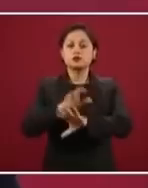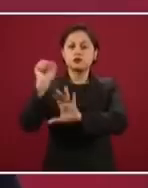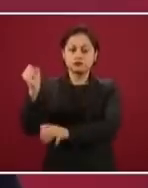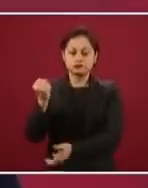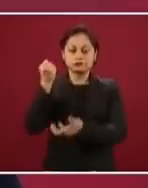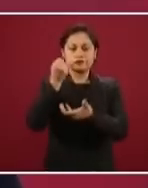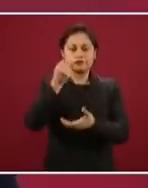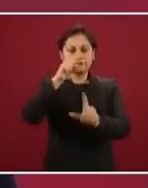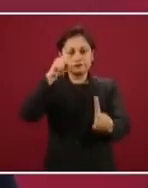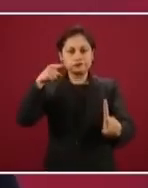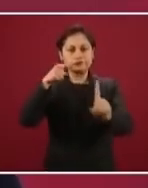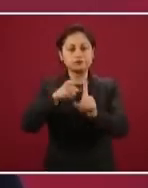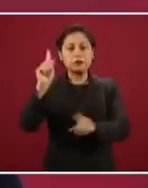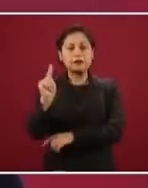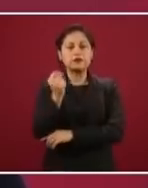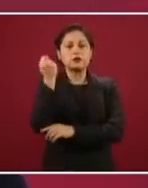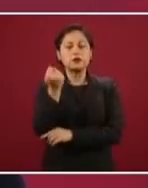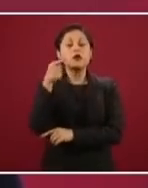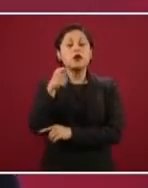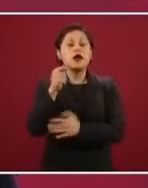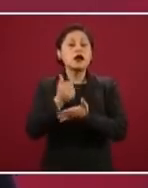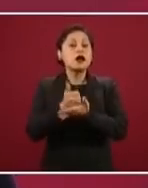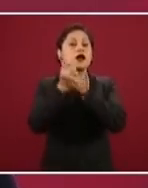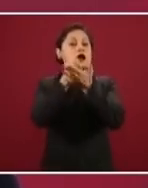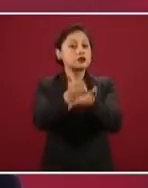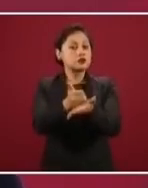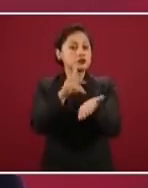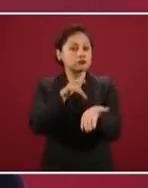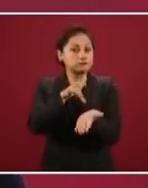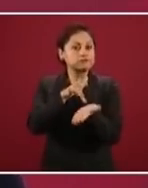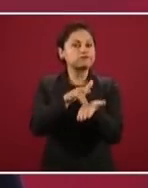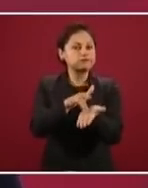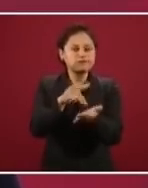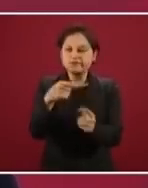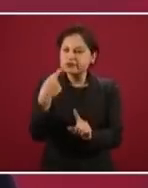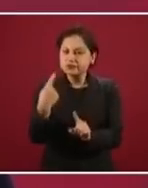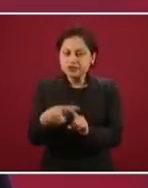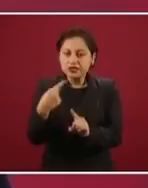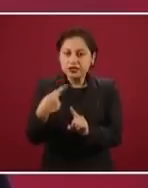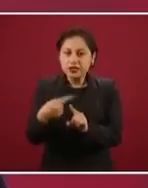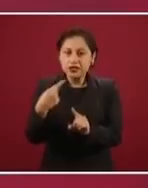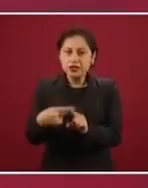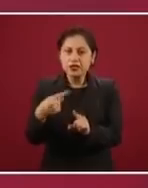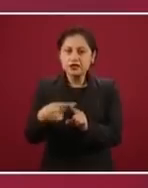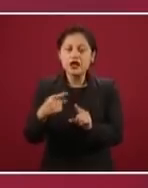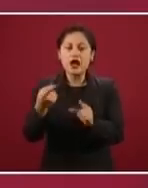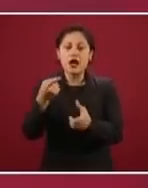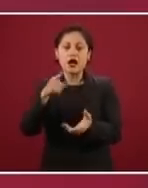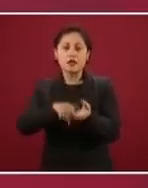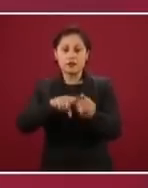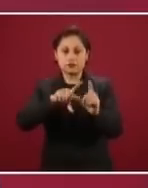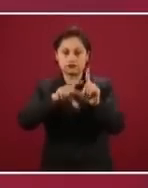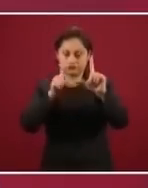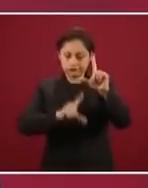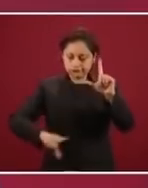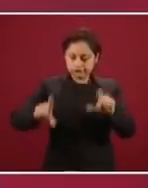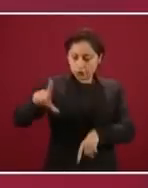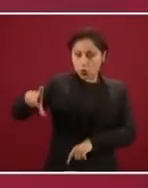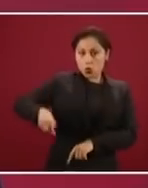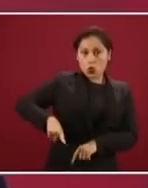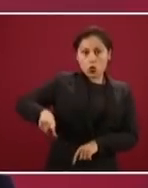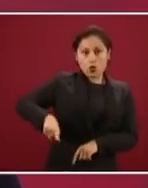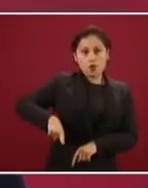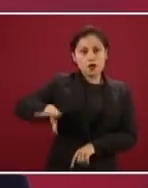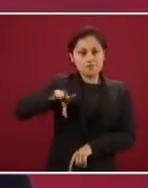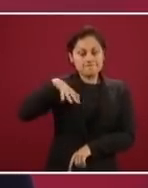que contribuirá directamente a los esfuerzos que el gobierno hace para